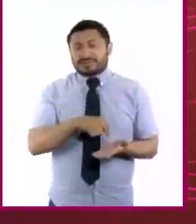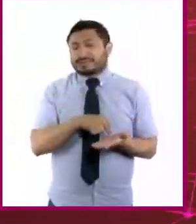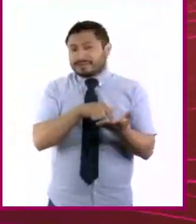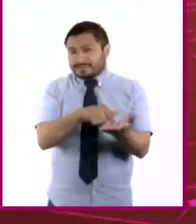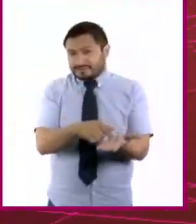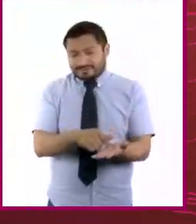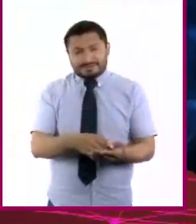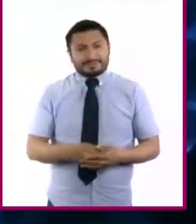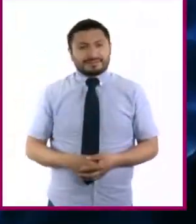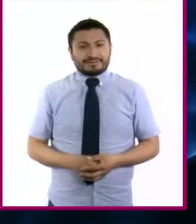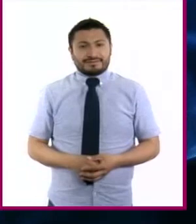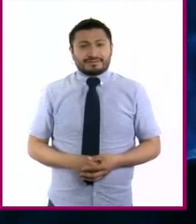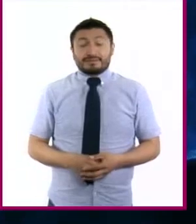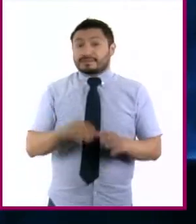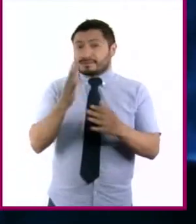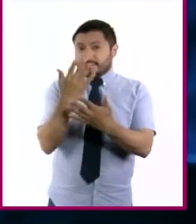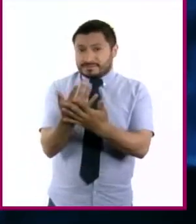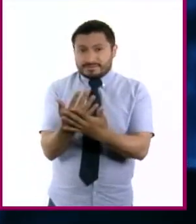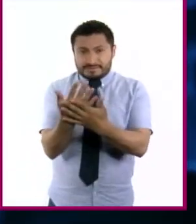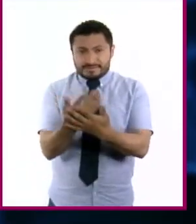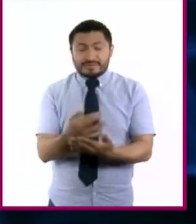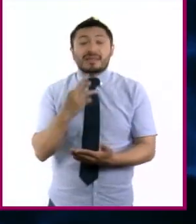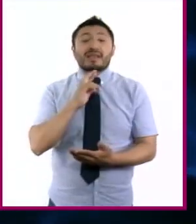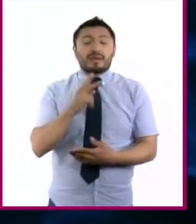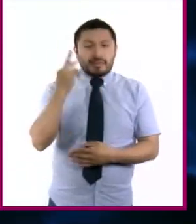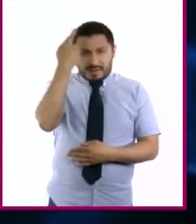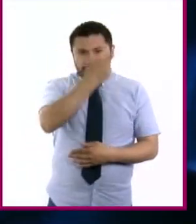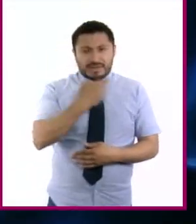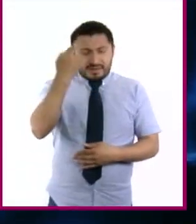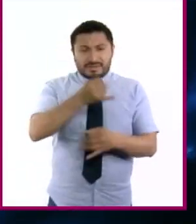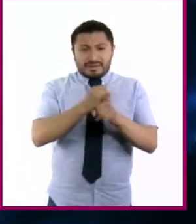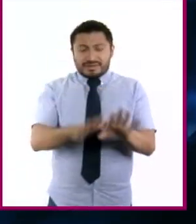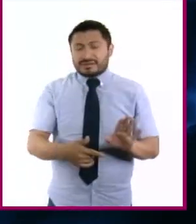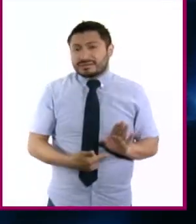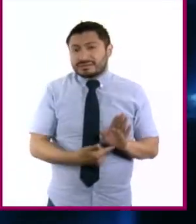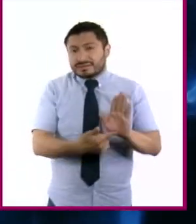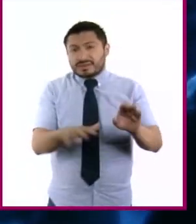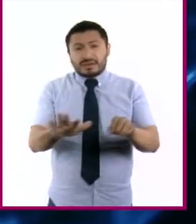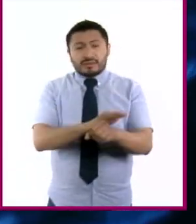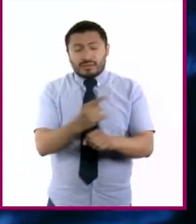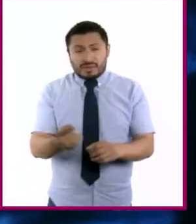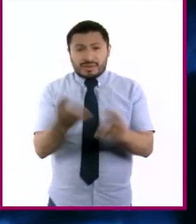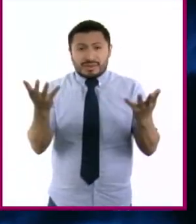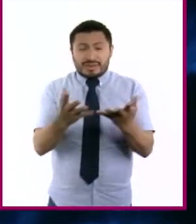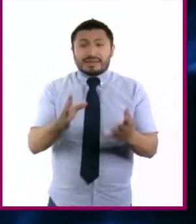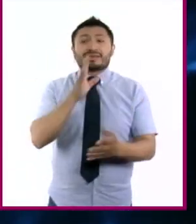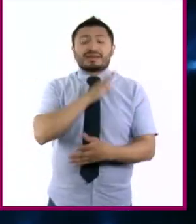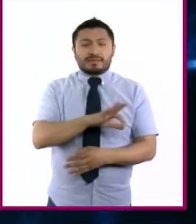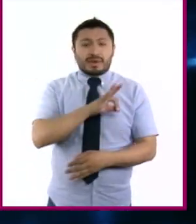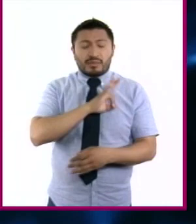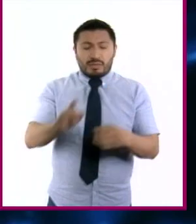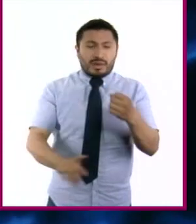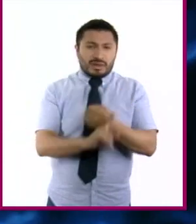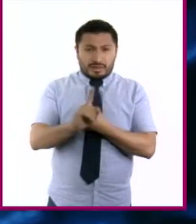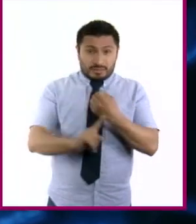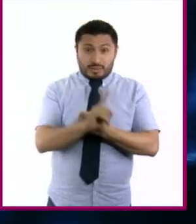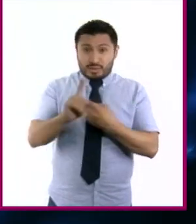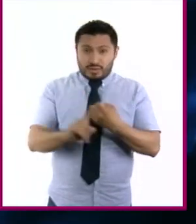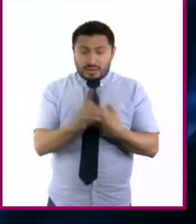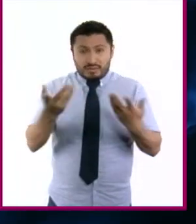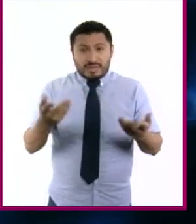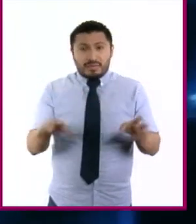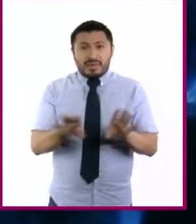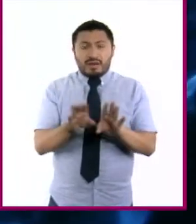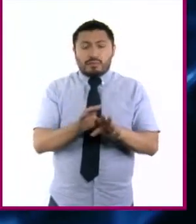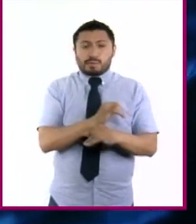con permiso. Espera, mejor revisa esta información, porque un mal diseño de formulario puede traernos problemas, truncar